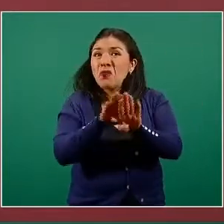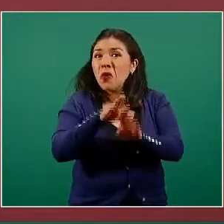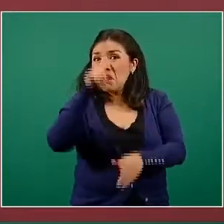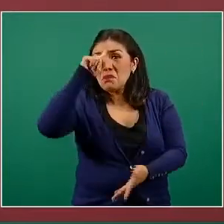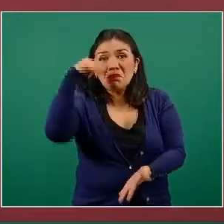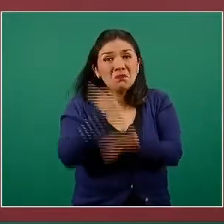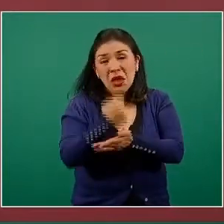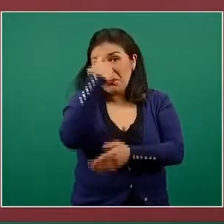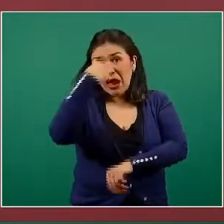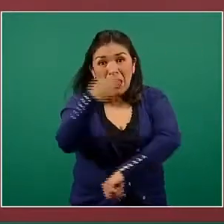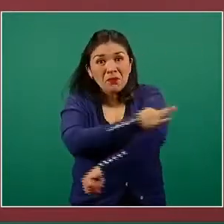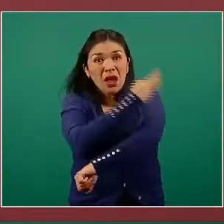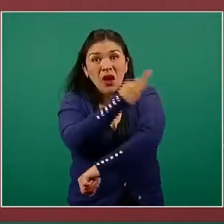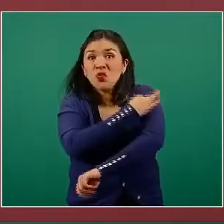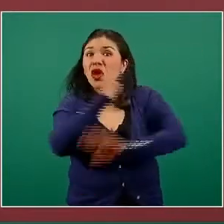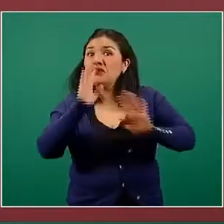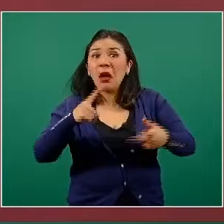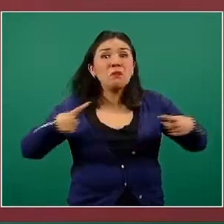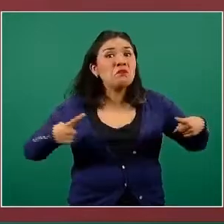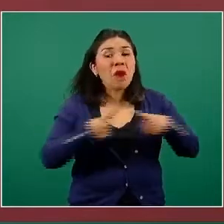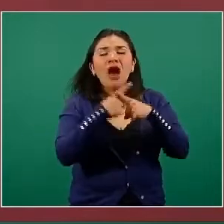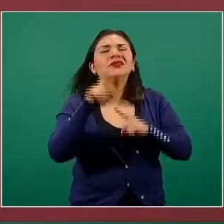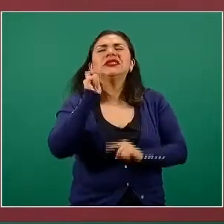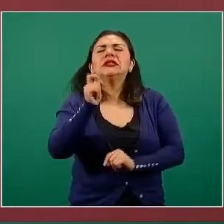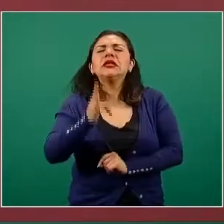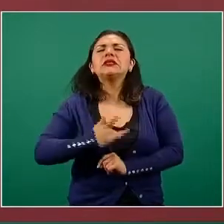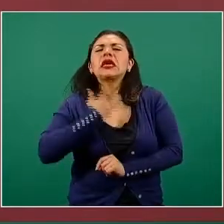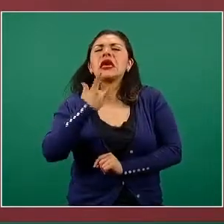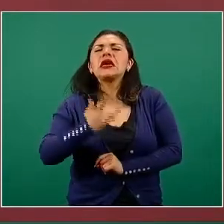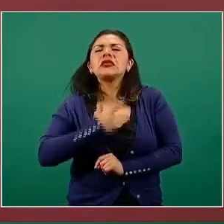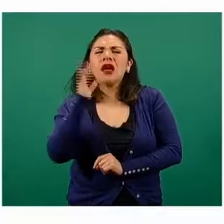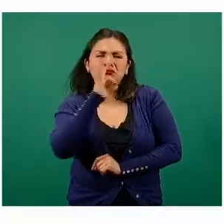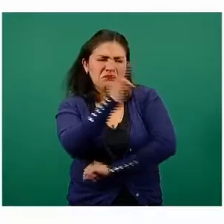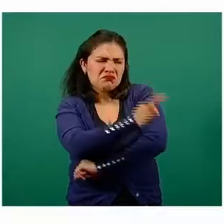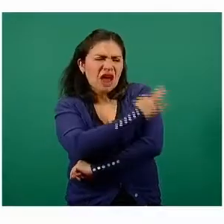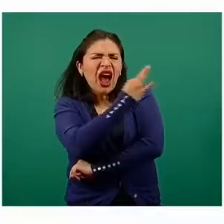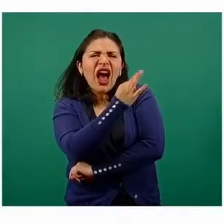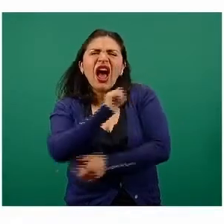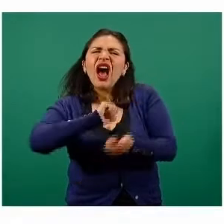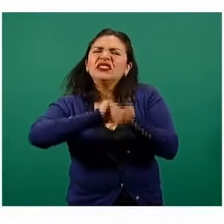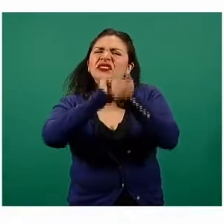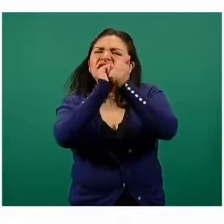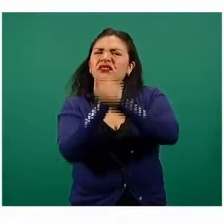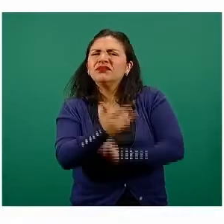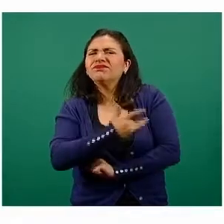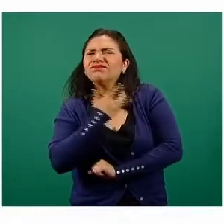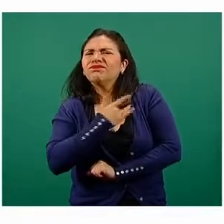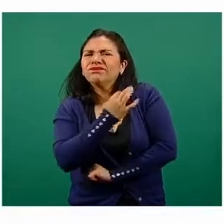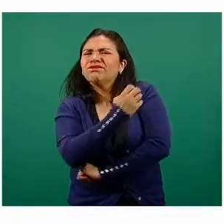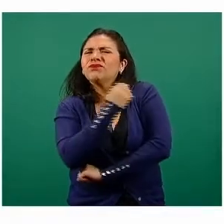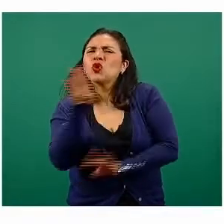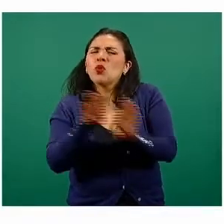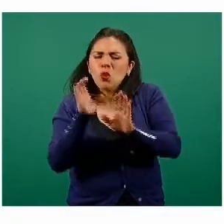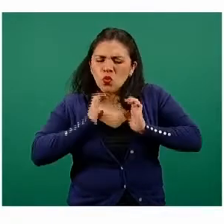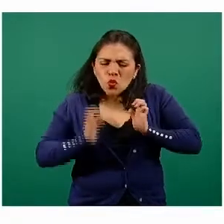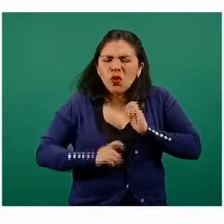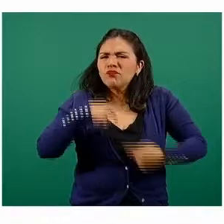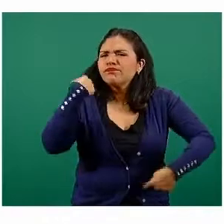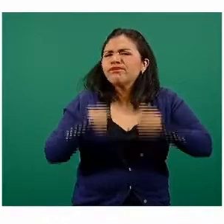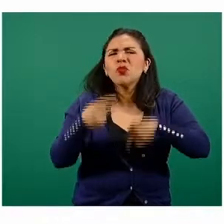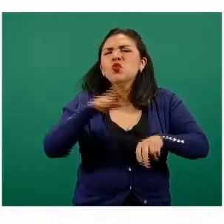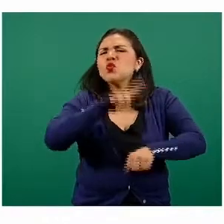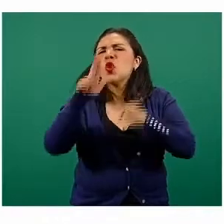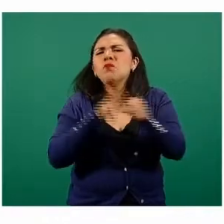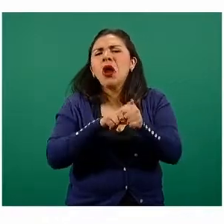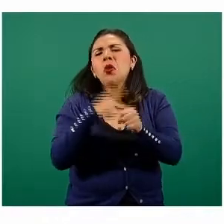permanentes. Son generalmente síntomas que se presentan al momento de la inyección o en las primeras horas, un día, 2